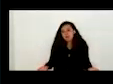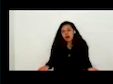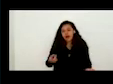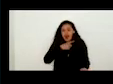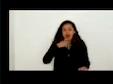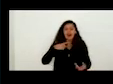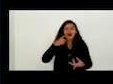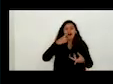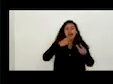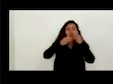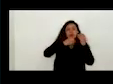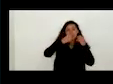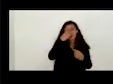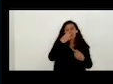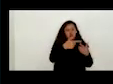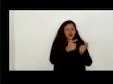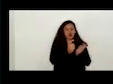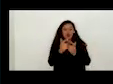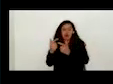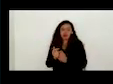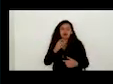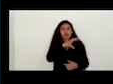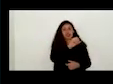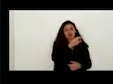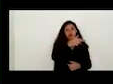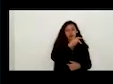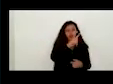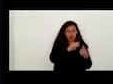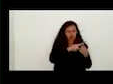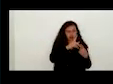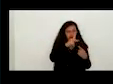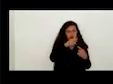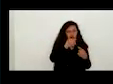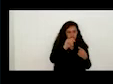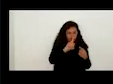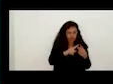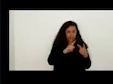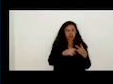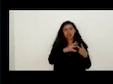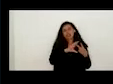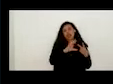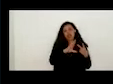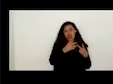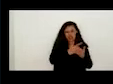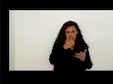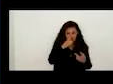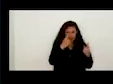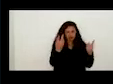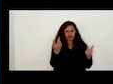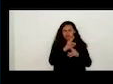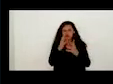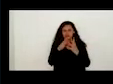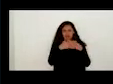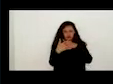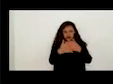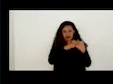2 grupos, ya sea carbohidrato y proteína, o carbohidratos y grasas, o grasas y proteína. Con